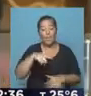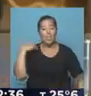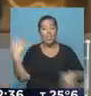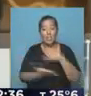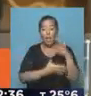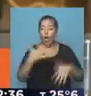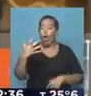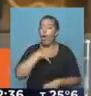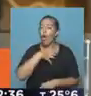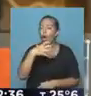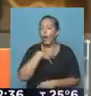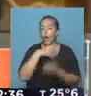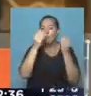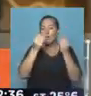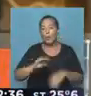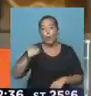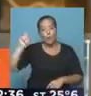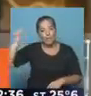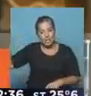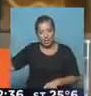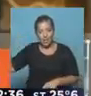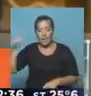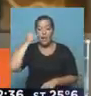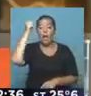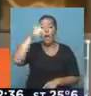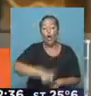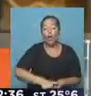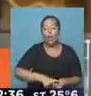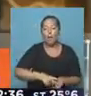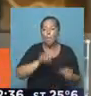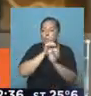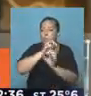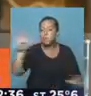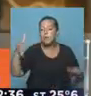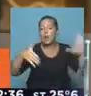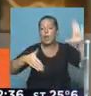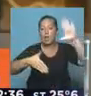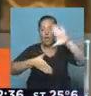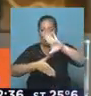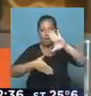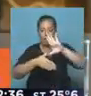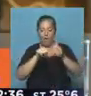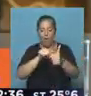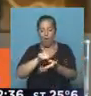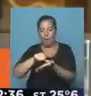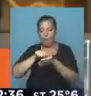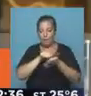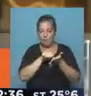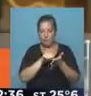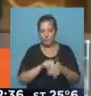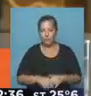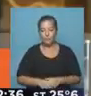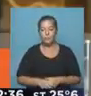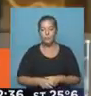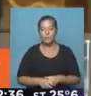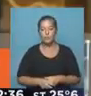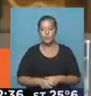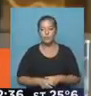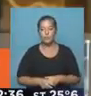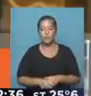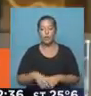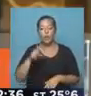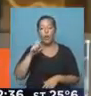confianza empezó en Brasil y ahora se ha extendido a todos los países de América Latina el caso